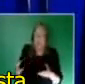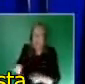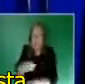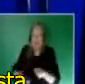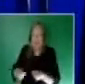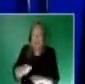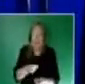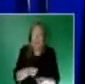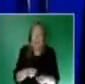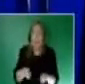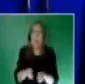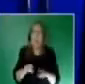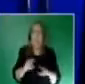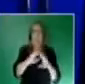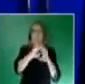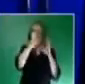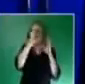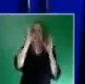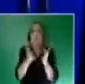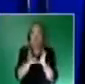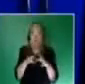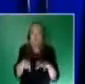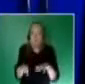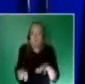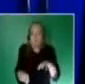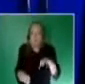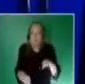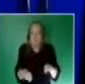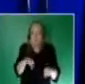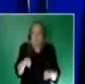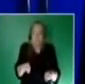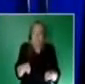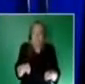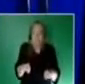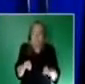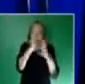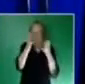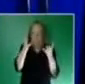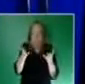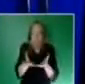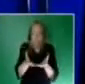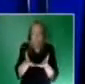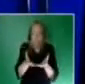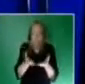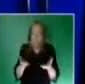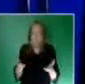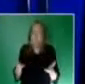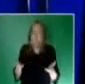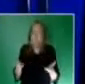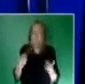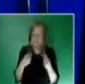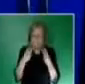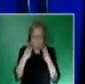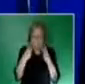y estamos gobernando la globalización o la globalización nos gobierna a